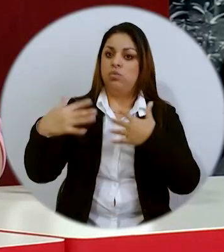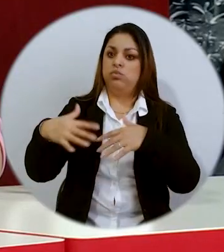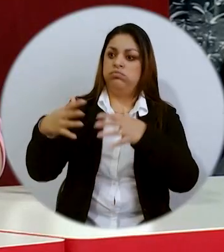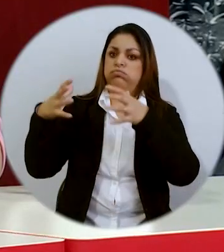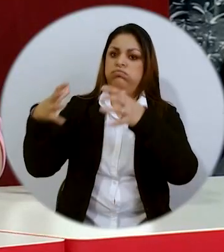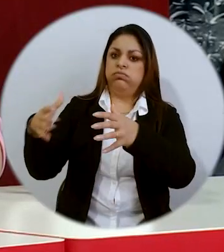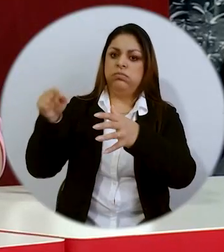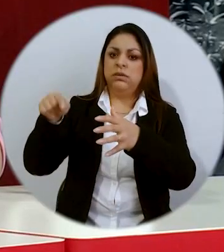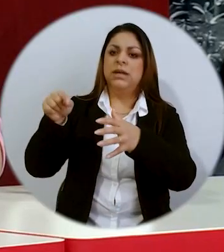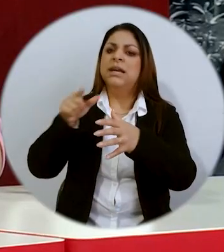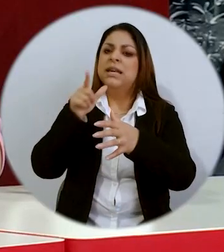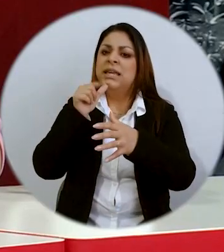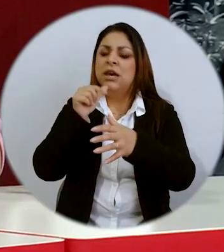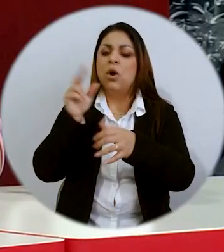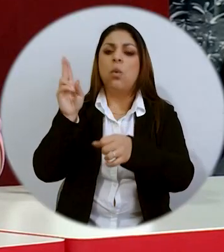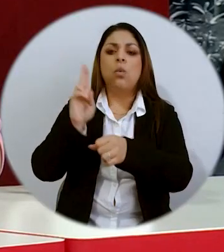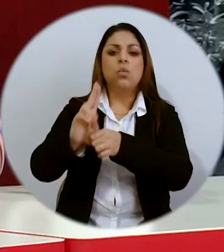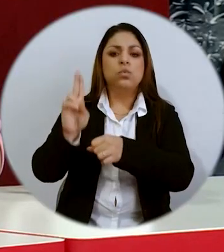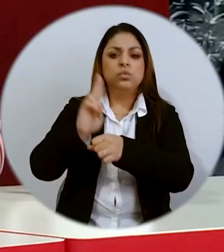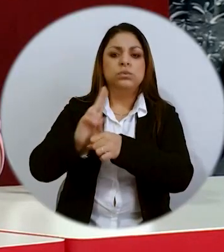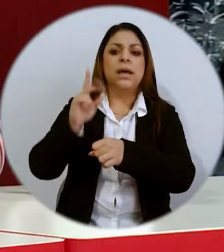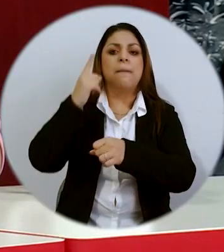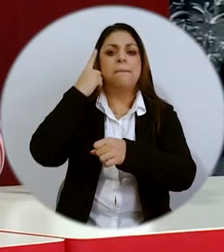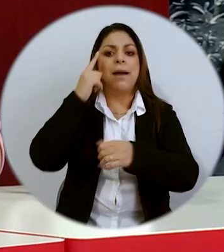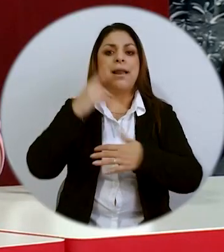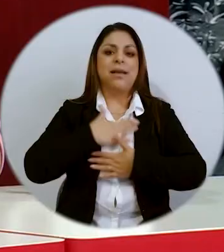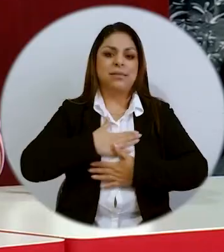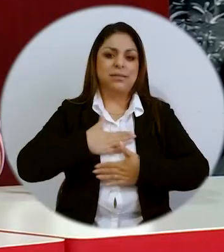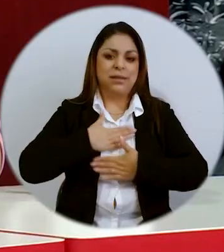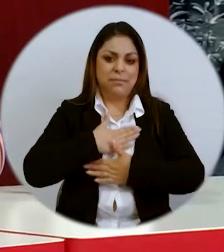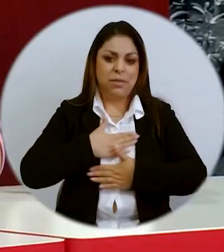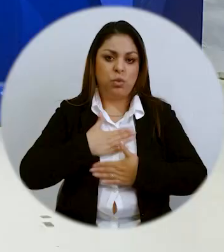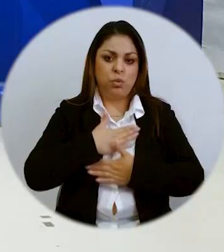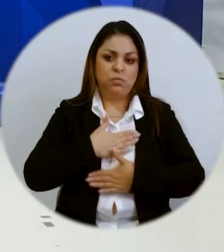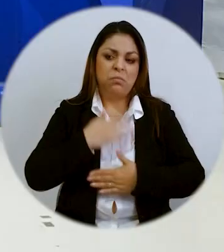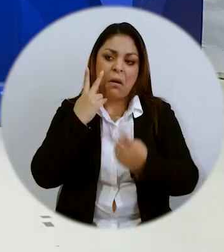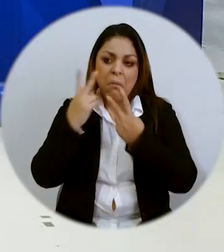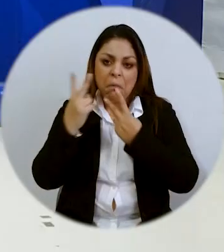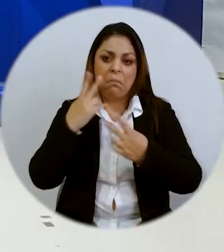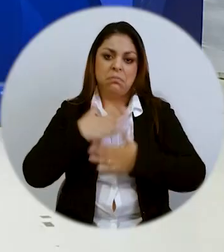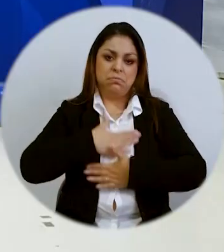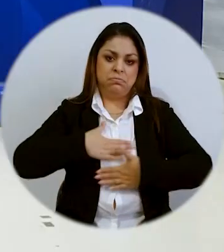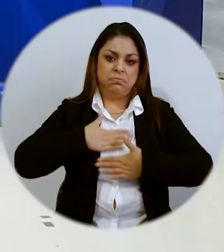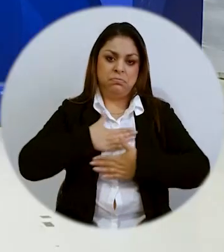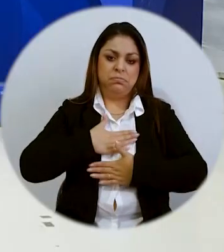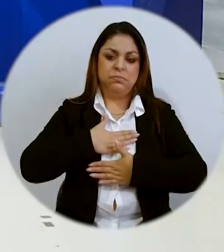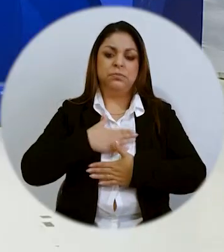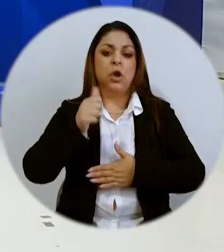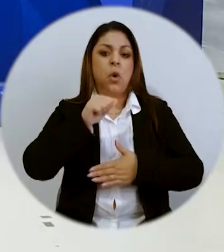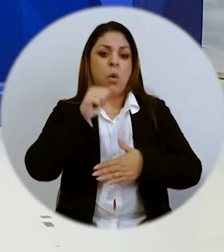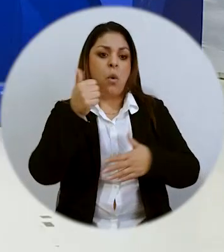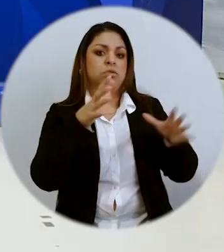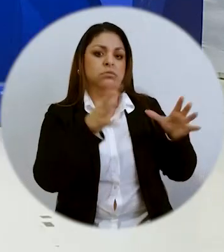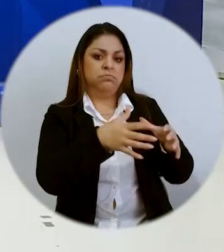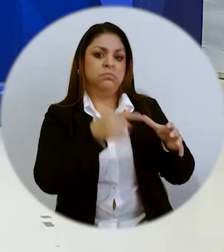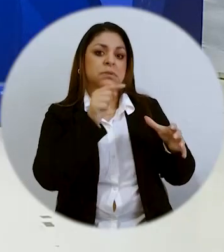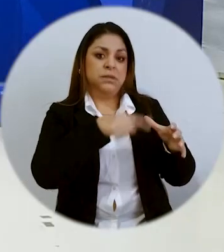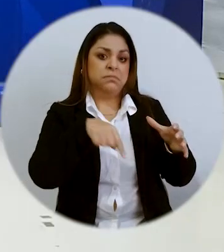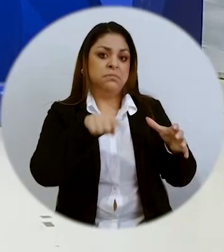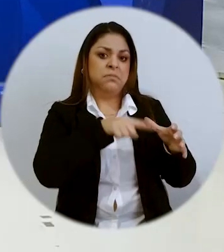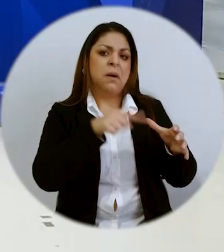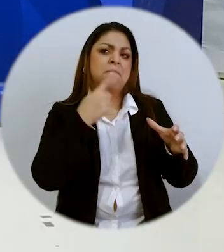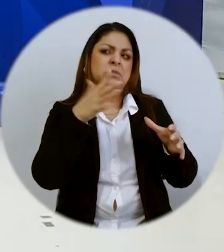importante que habla de que lo usa para el entretenimiento. Otro segmento dice,